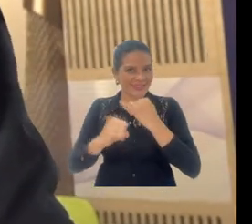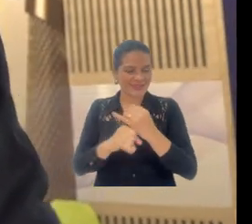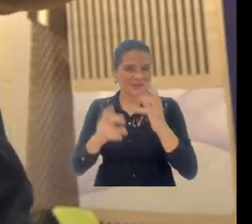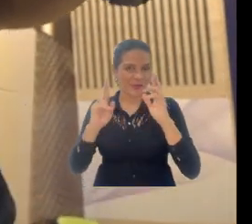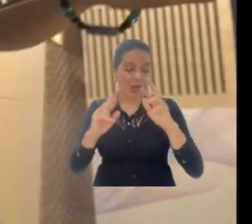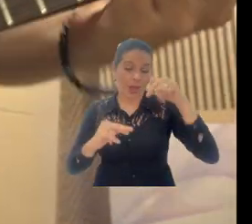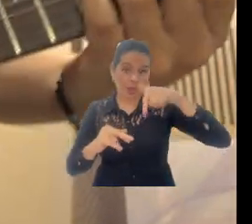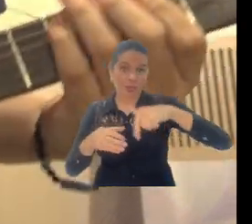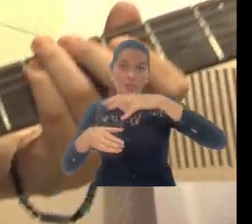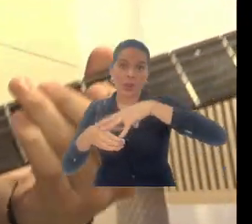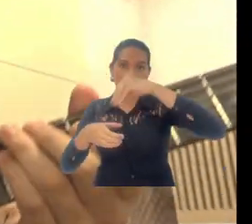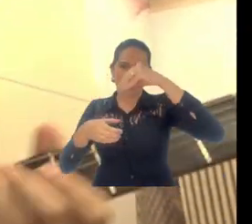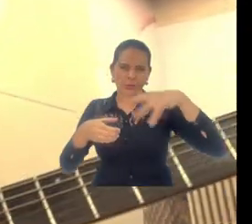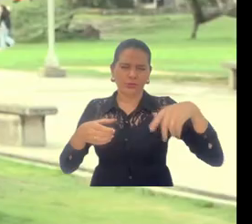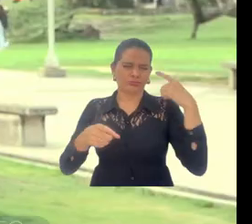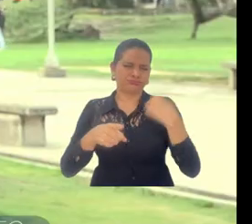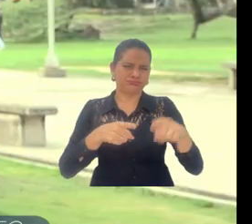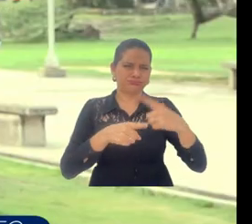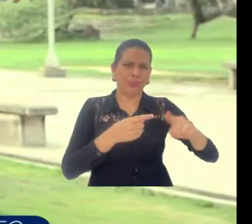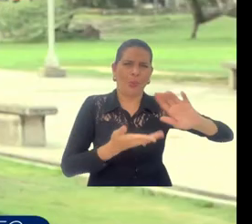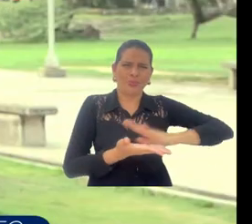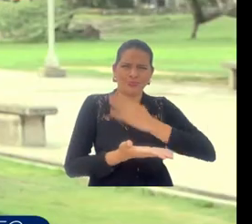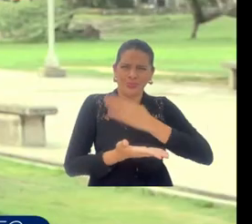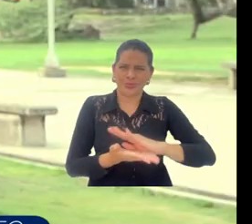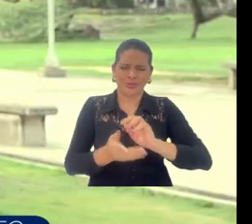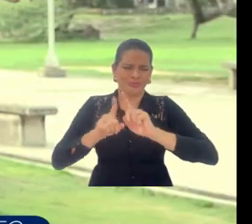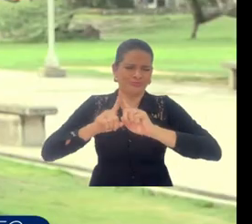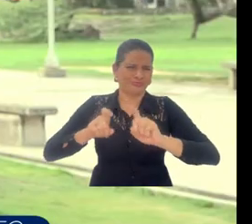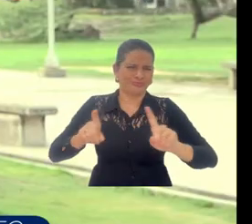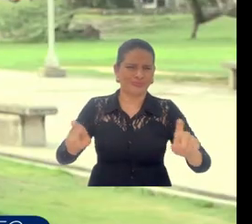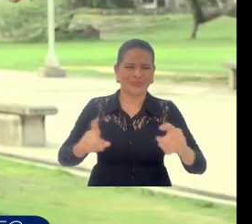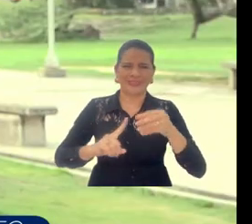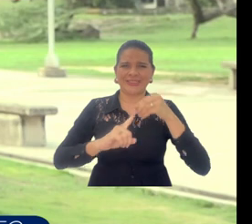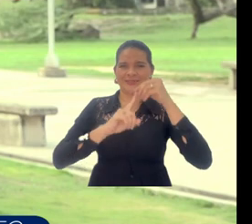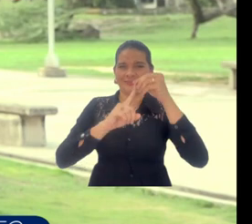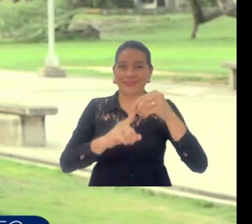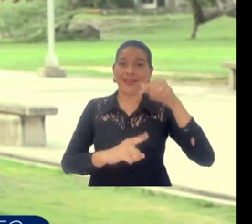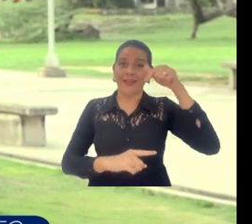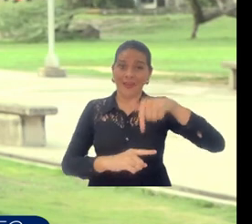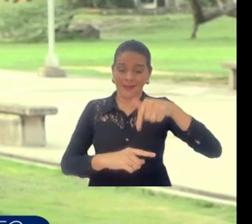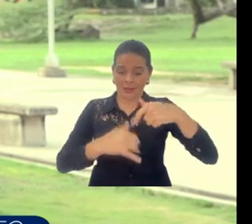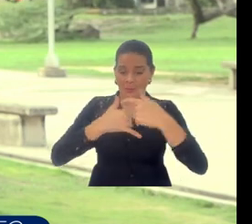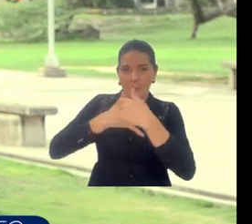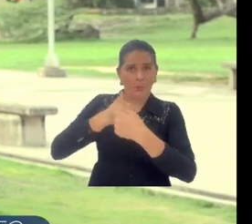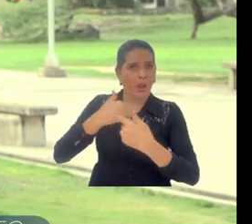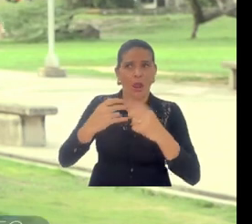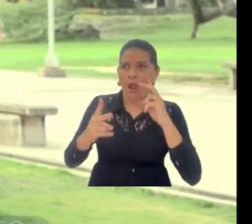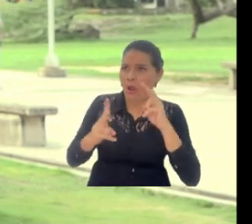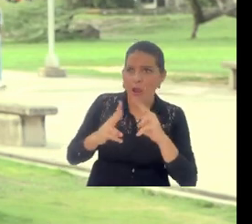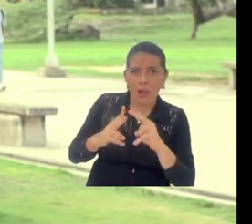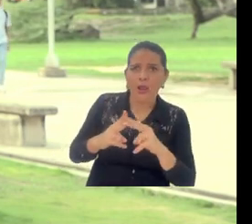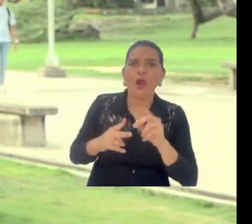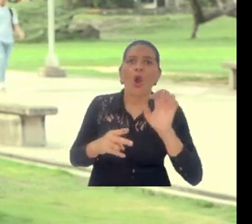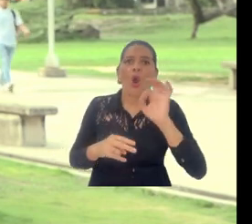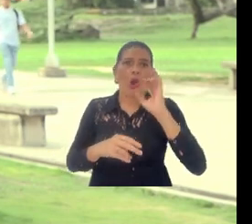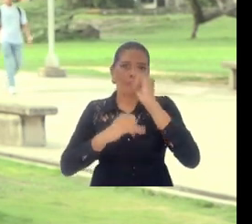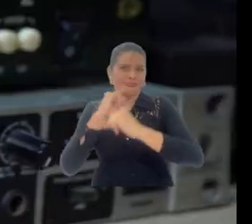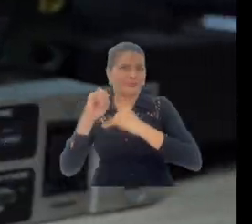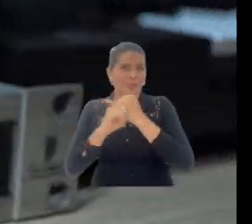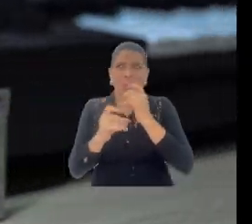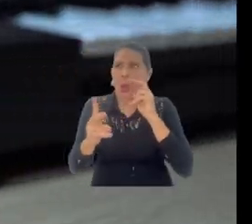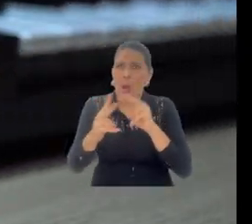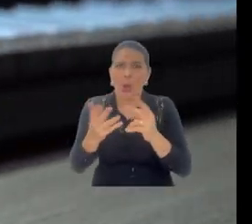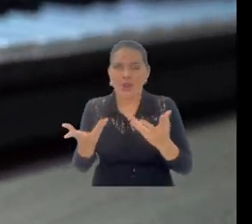el Magdalena tiene muchos géneros musicales que muchas partes del país y del mundo no conocen porque no han sido